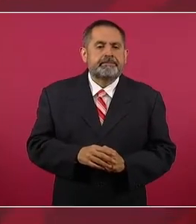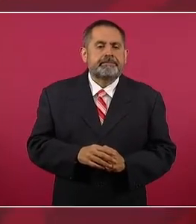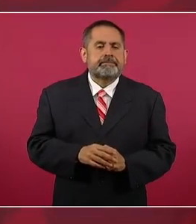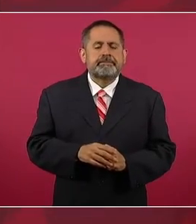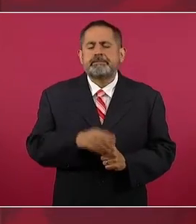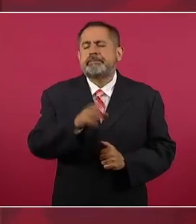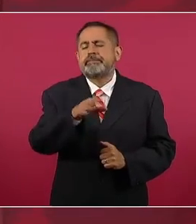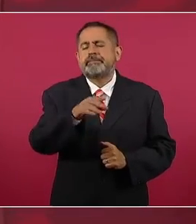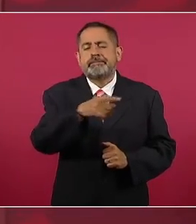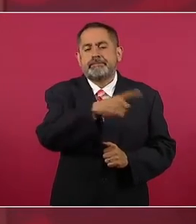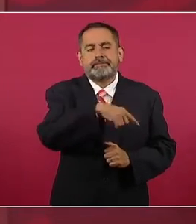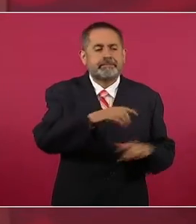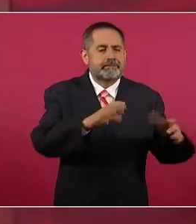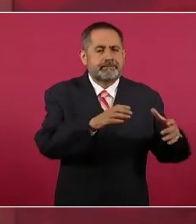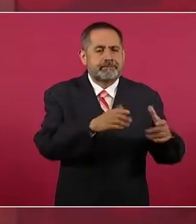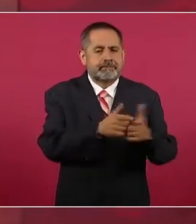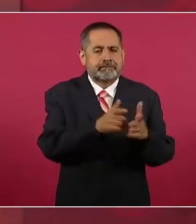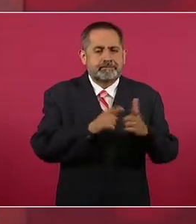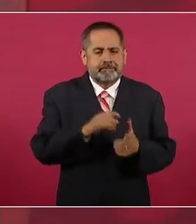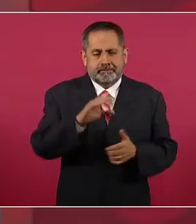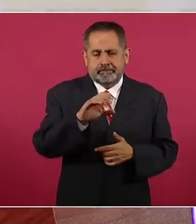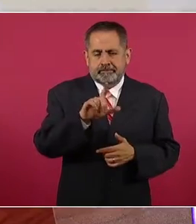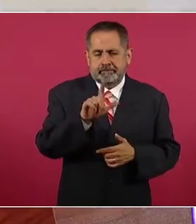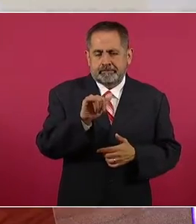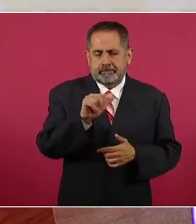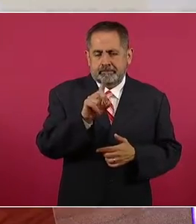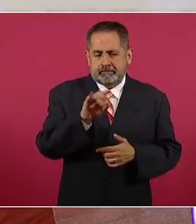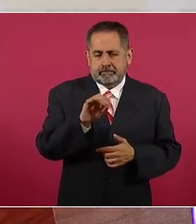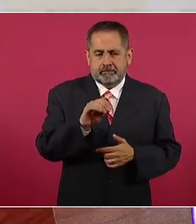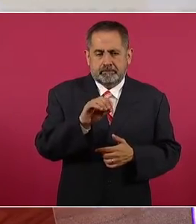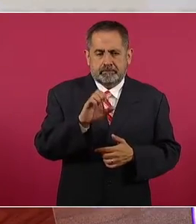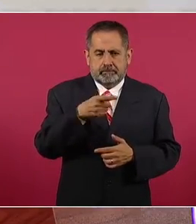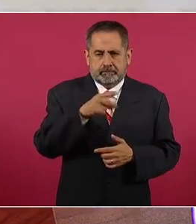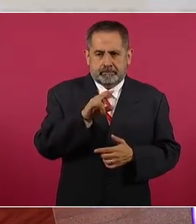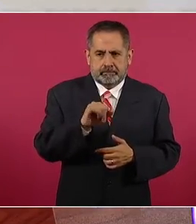estos de Claudio X González,